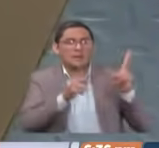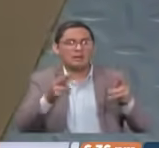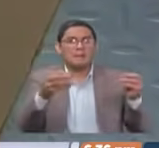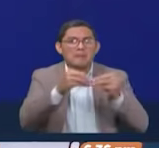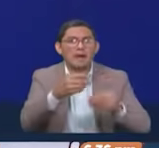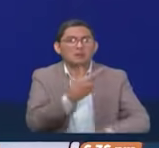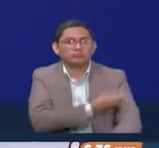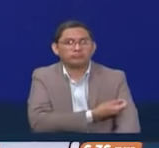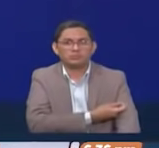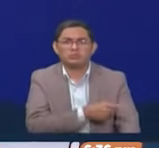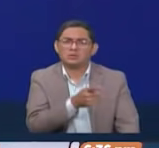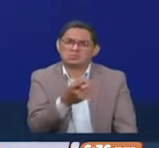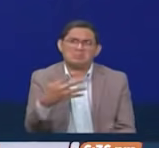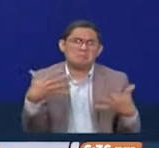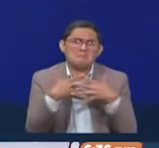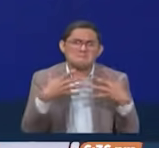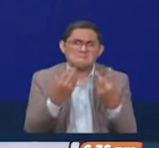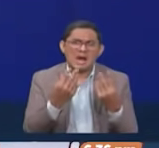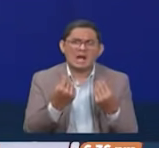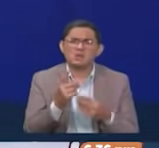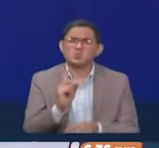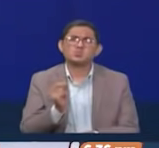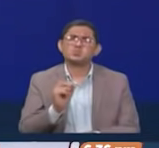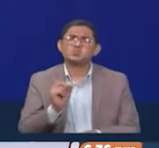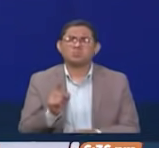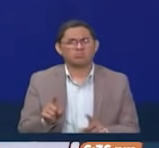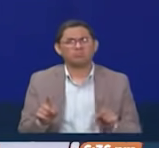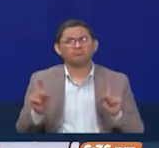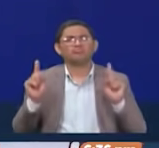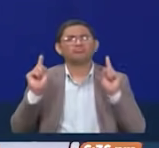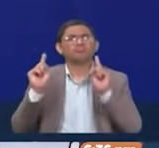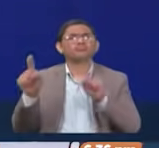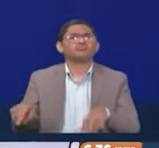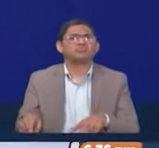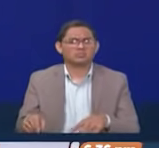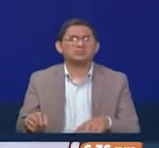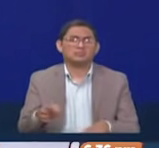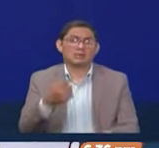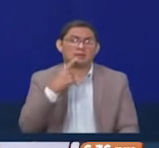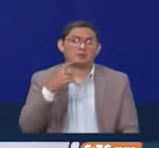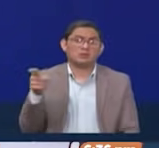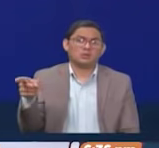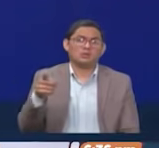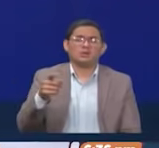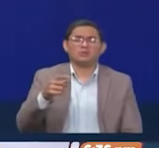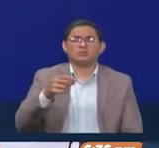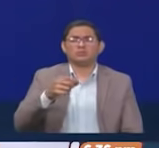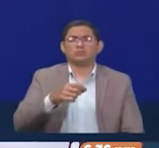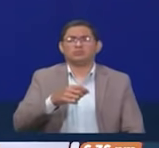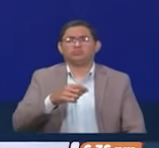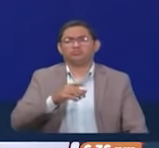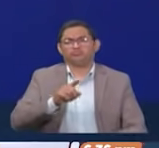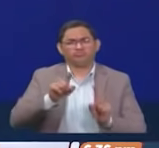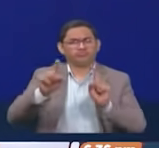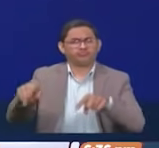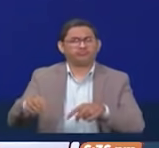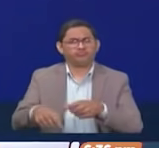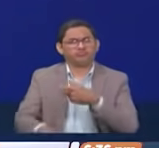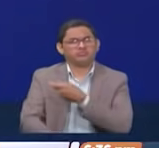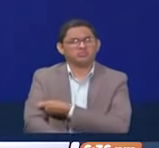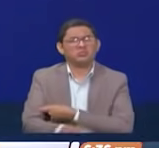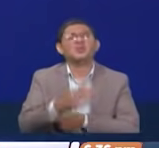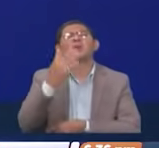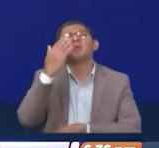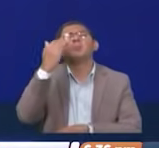no tengamos miedo acudamos cívicamente a vacunarnos por